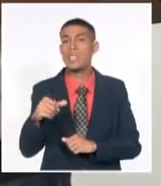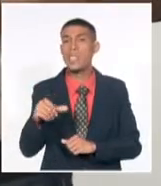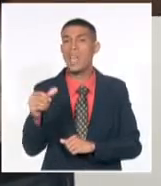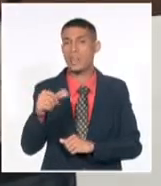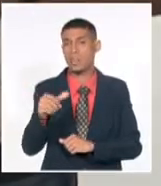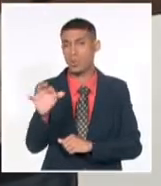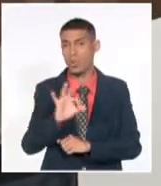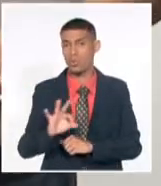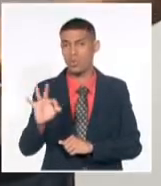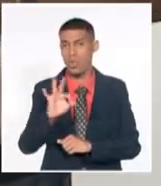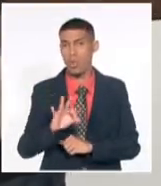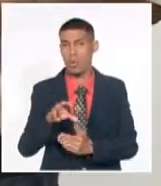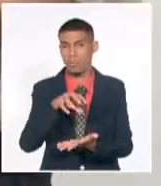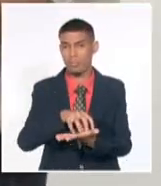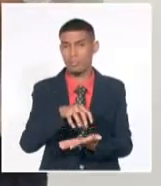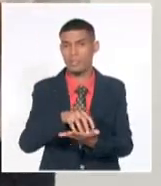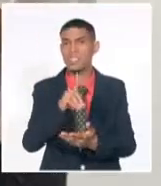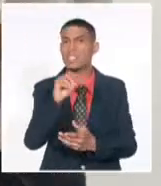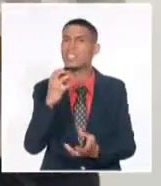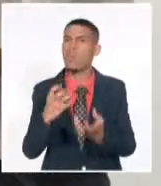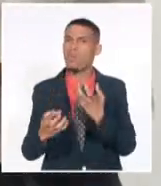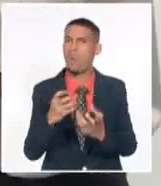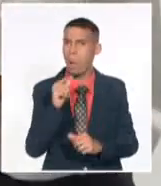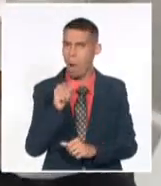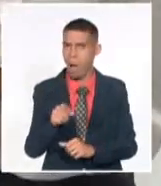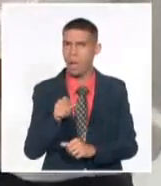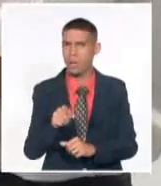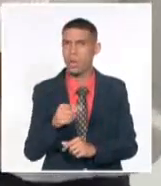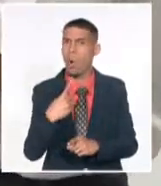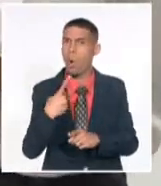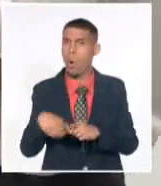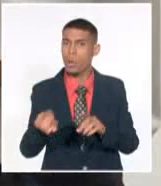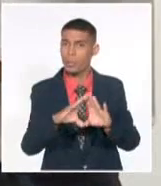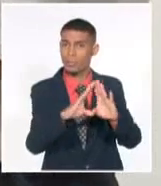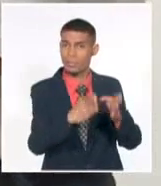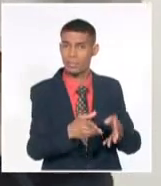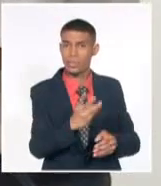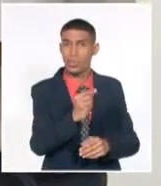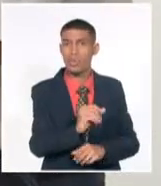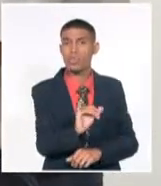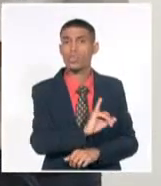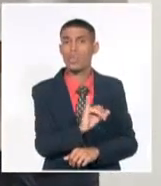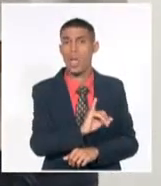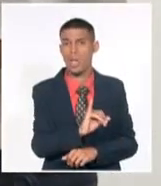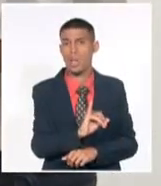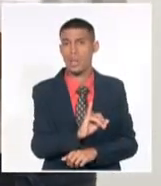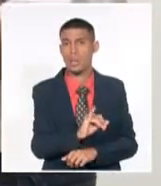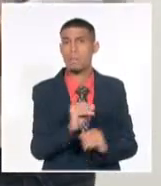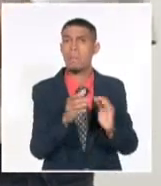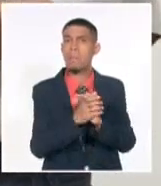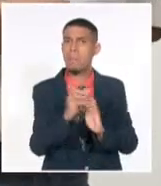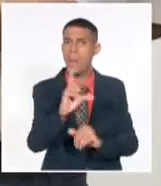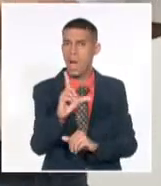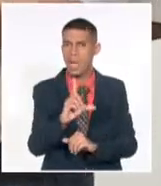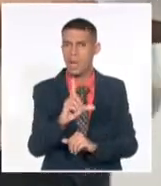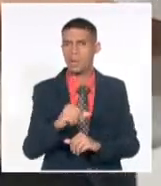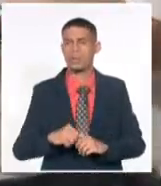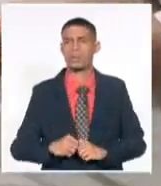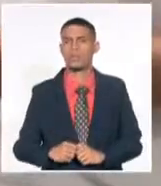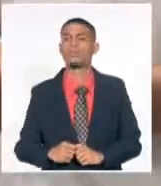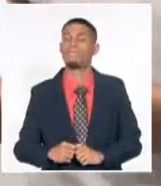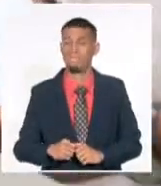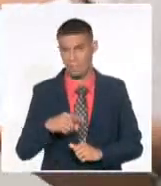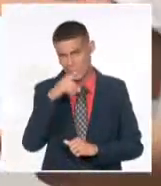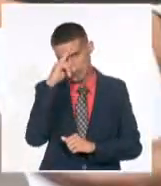en la ciudad de nuevitas y también la número seis de la máximo Gómez báez en el Mariel en Artemisa sí esas dos